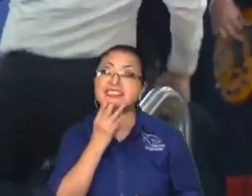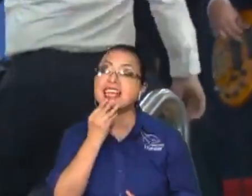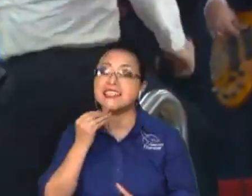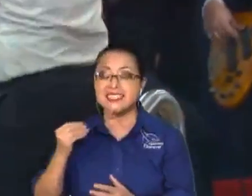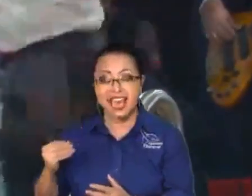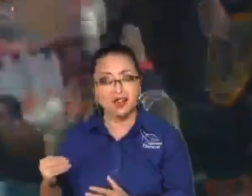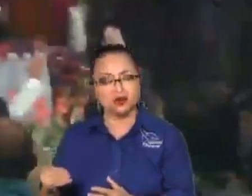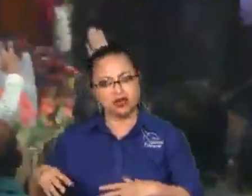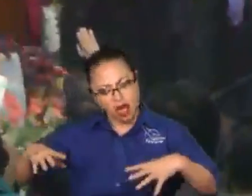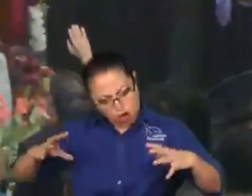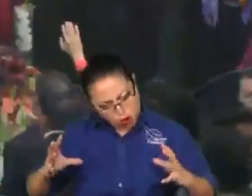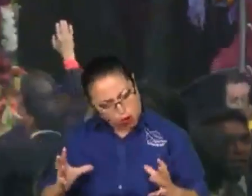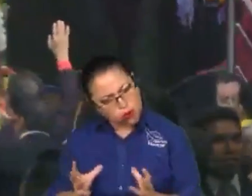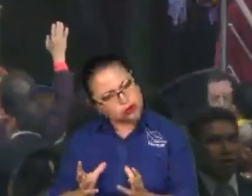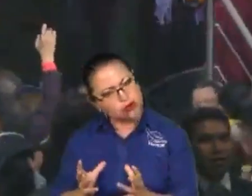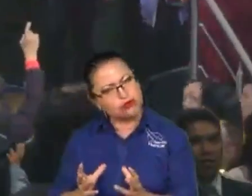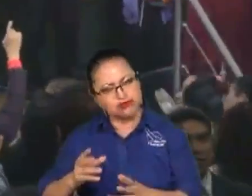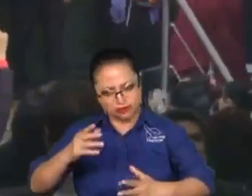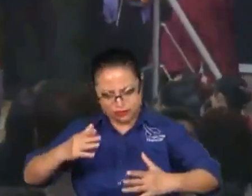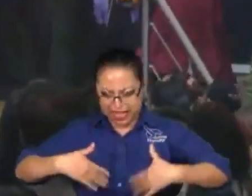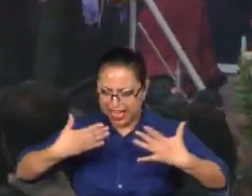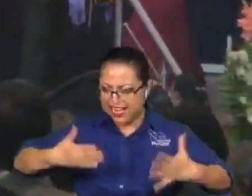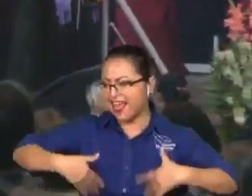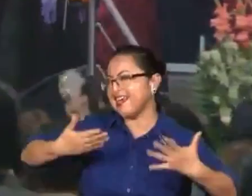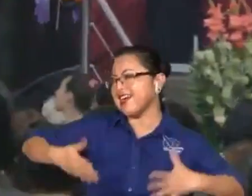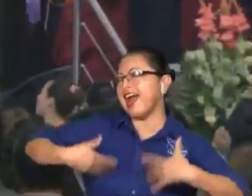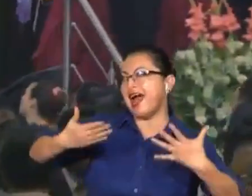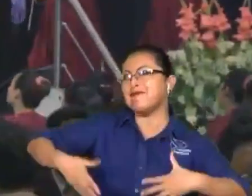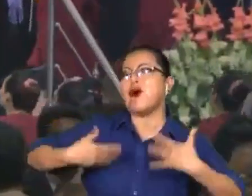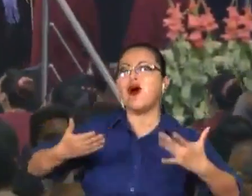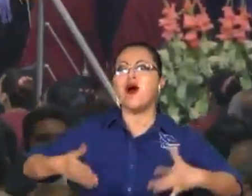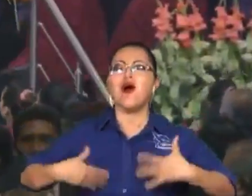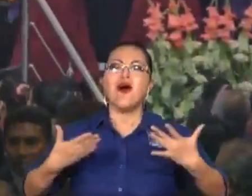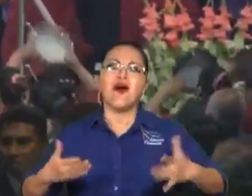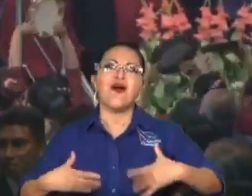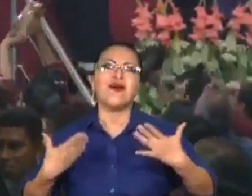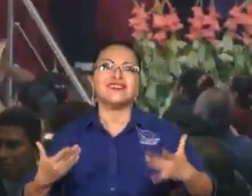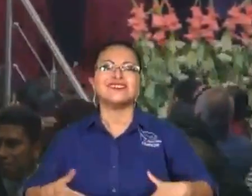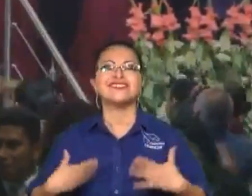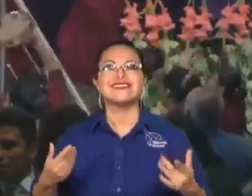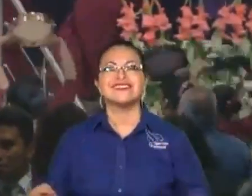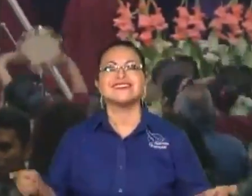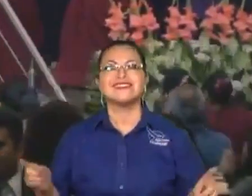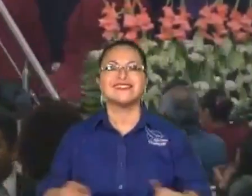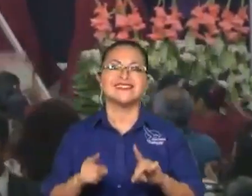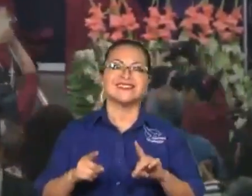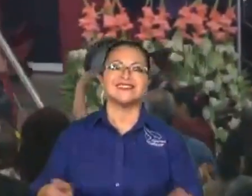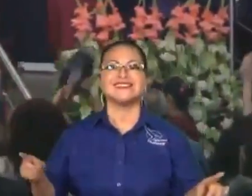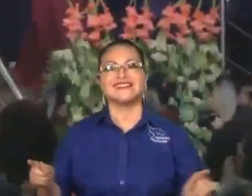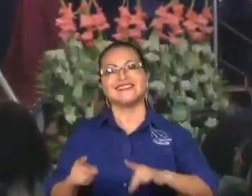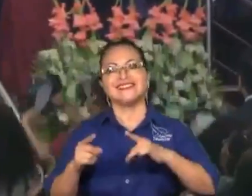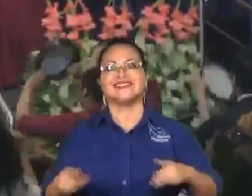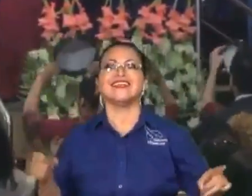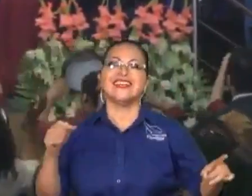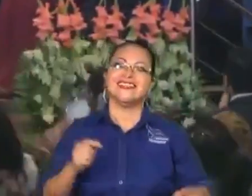Los jóvenes y ancianos, juntamente nos alegramos.